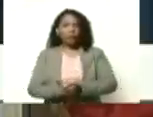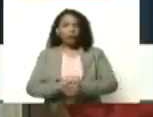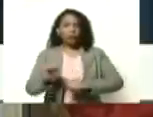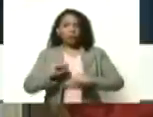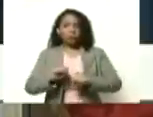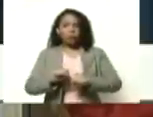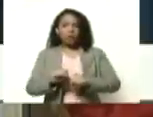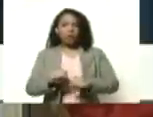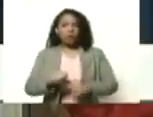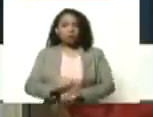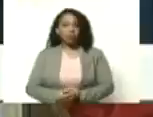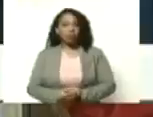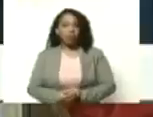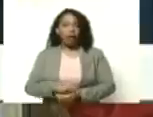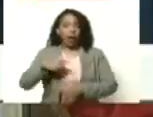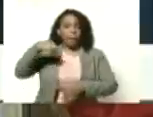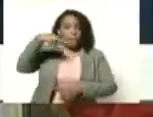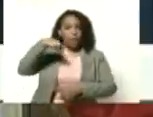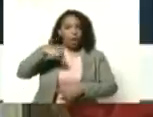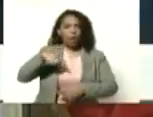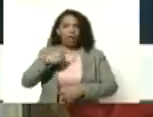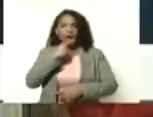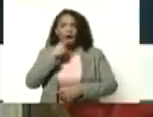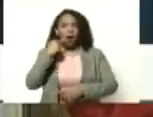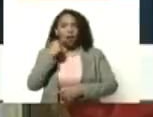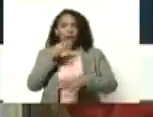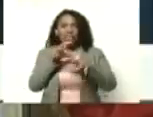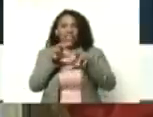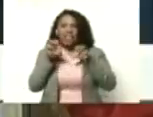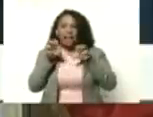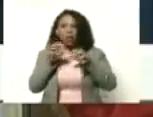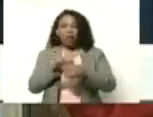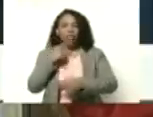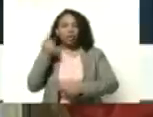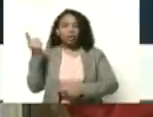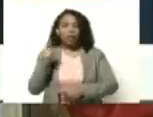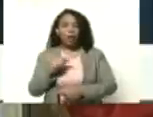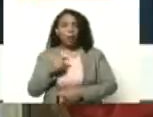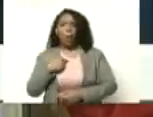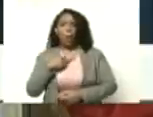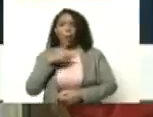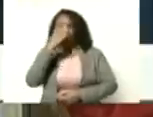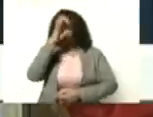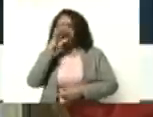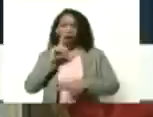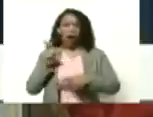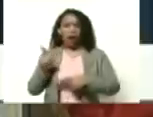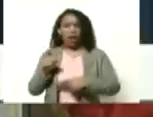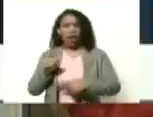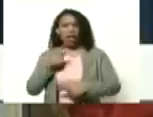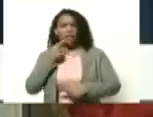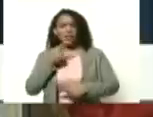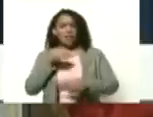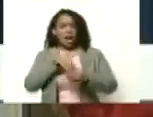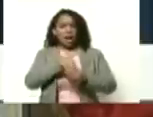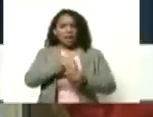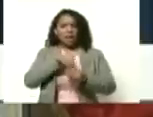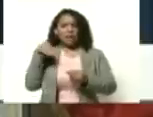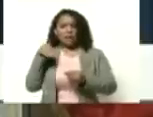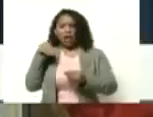piernas con la resequedad en la boca decía no sin duda fue una extracción